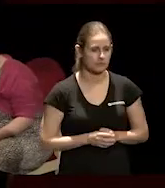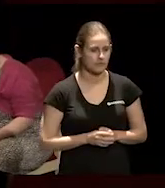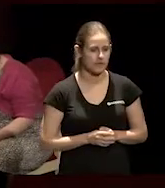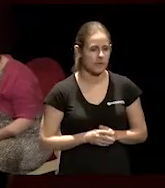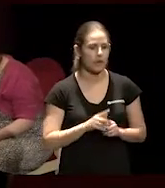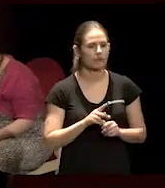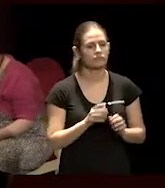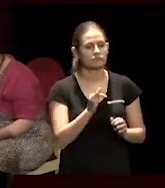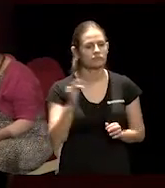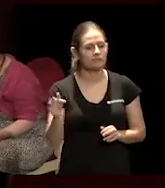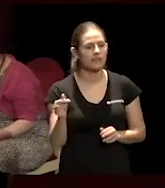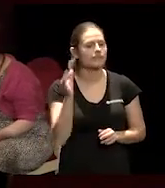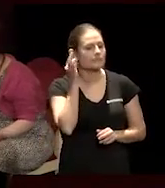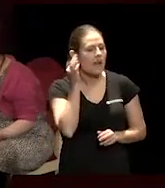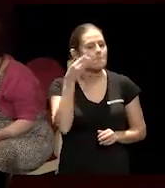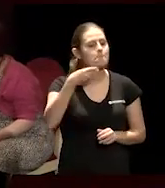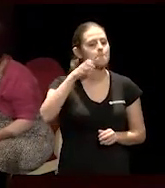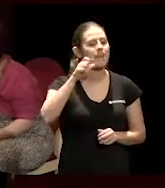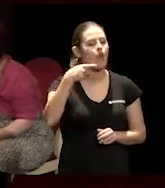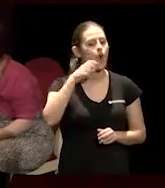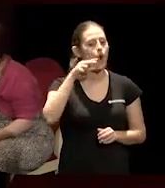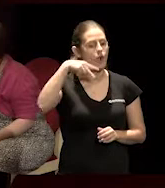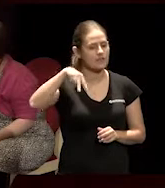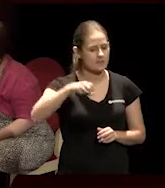Begoña Iriarte, por favor. De Murcia.